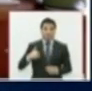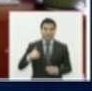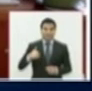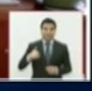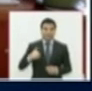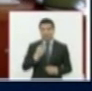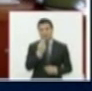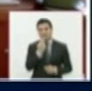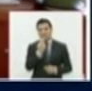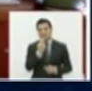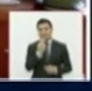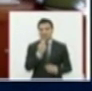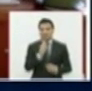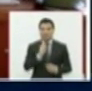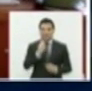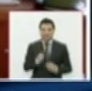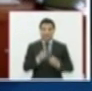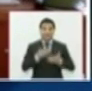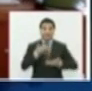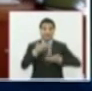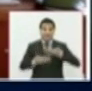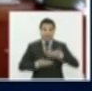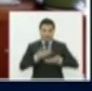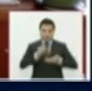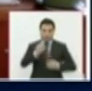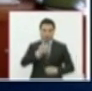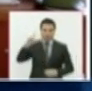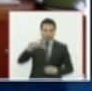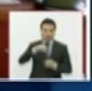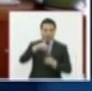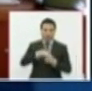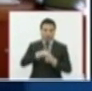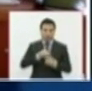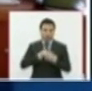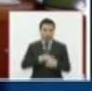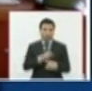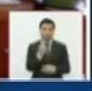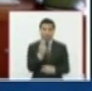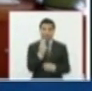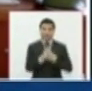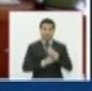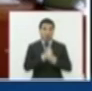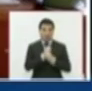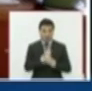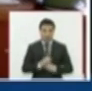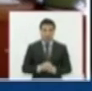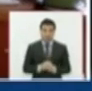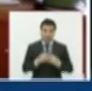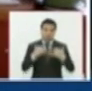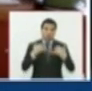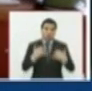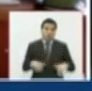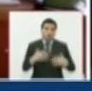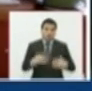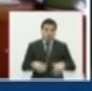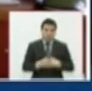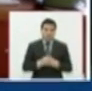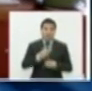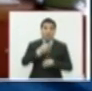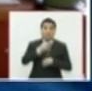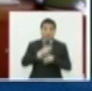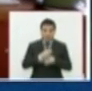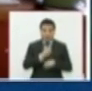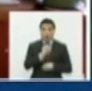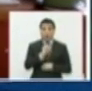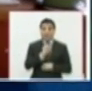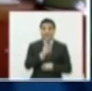está sujeto a todos los topes que pone la ley, que está depositado en los bancos, en las chequeras del partido o